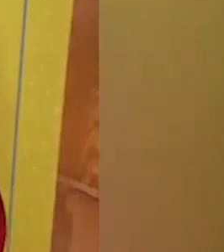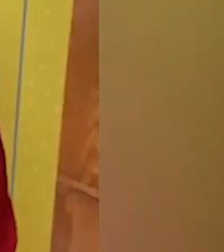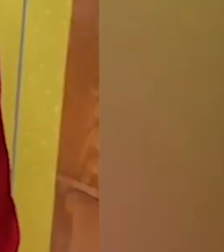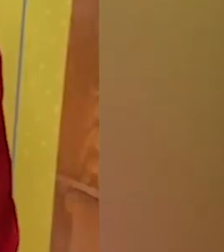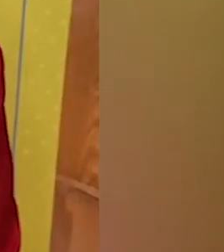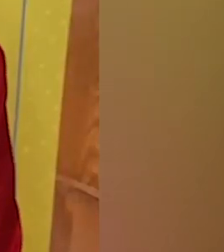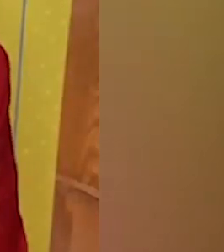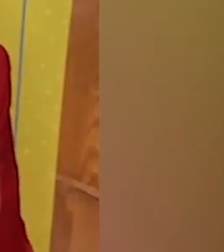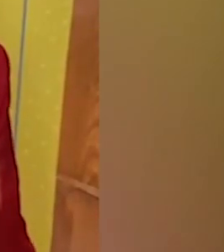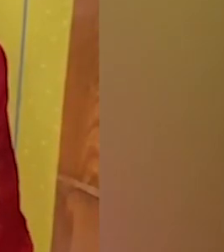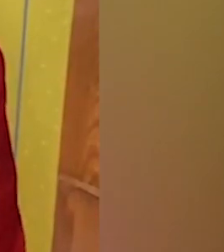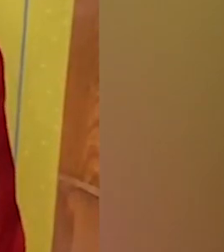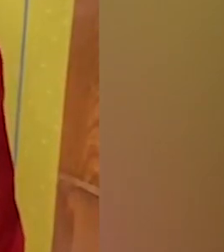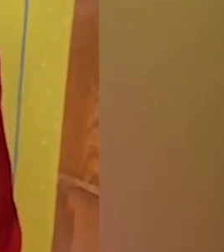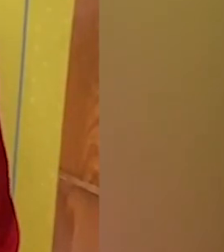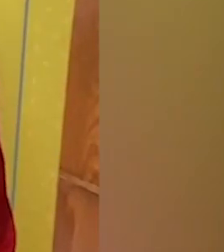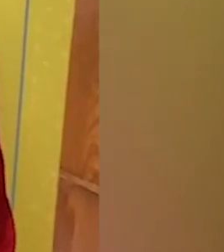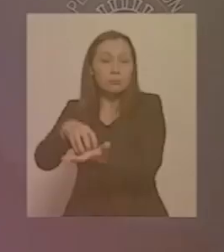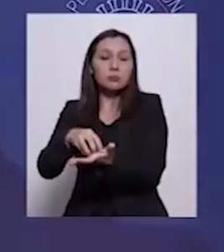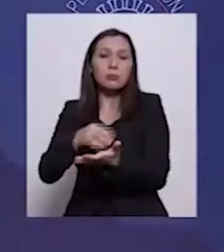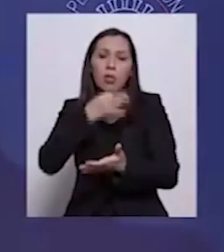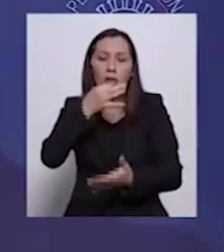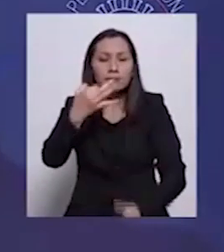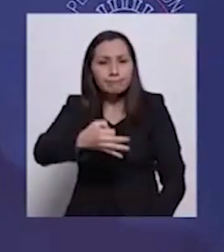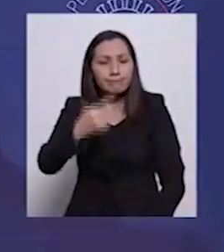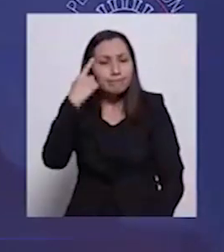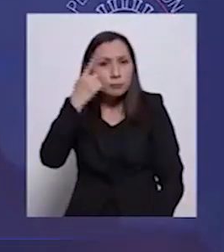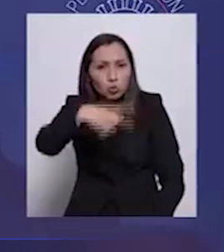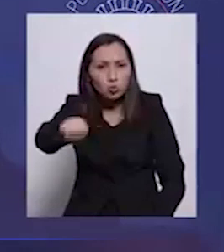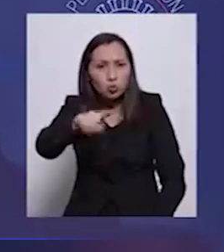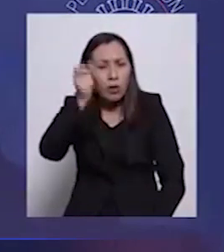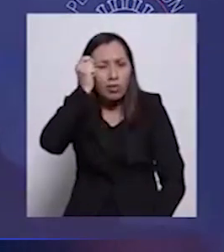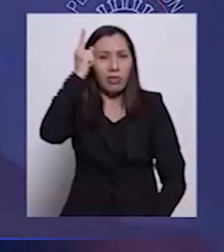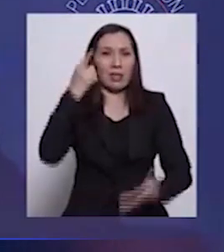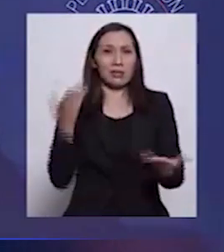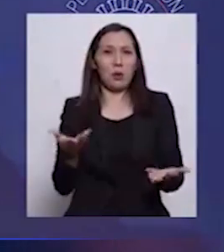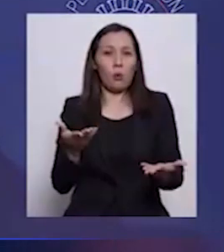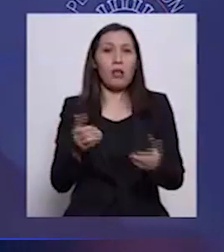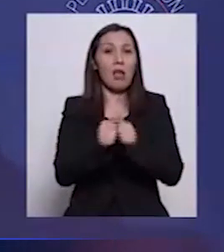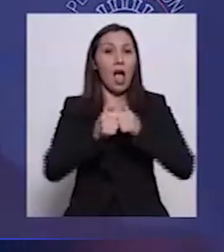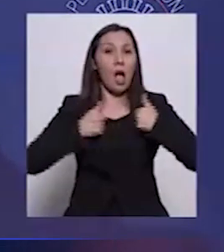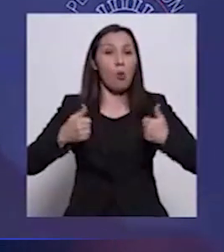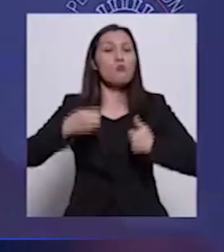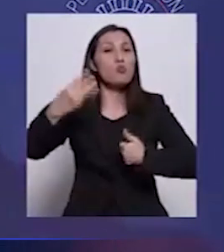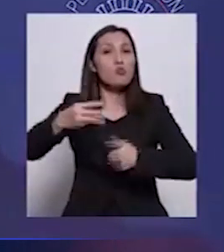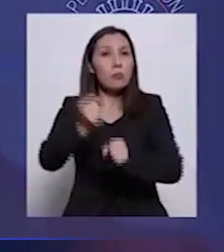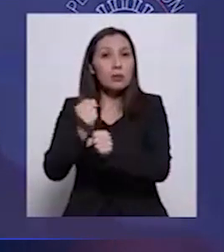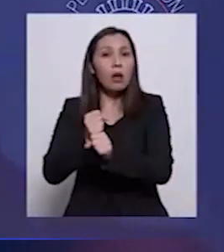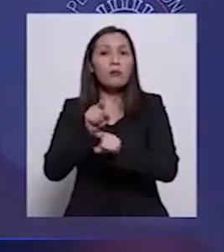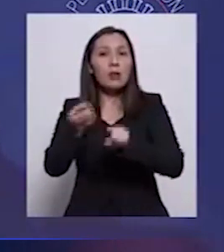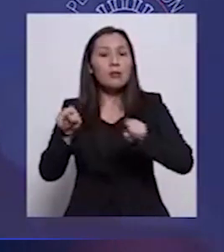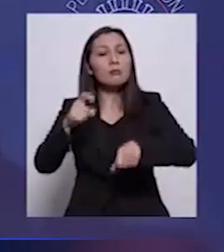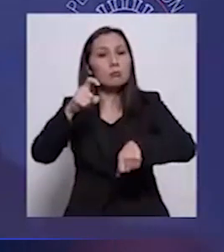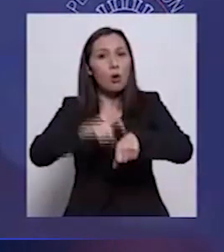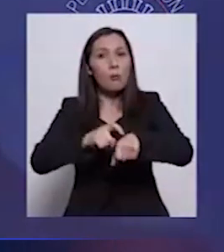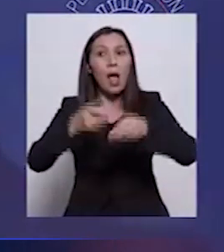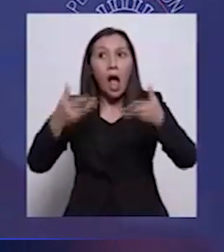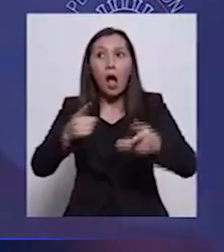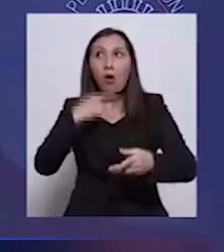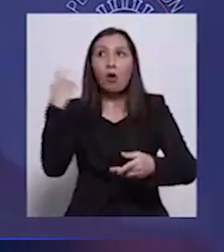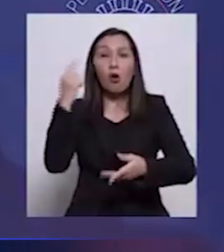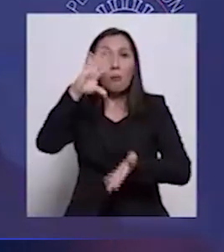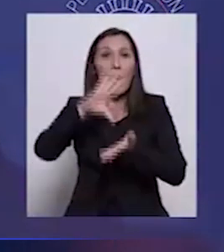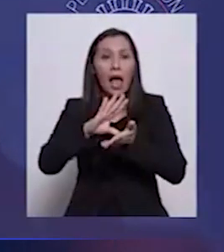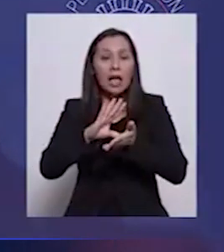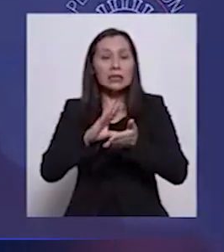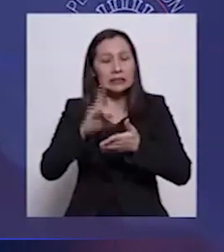la muerte de una paciente con coronavirus vent se cuenta autoridades municipales de el momento que nuestro país